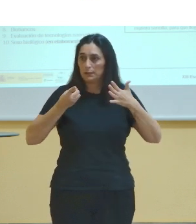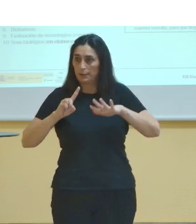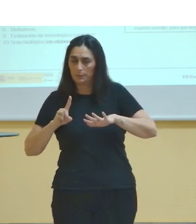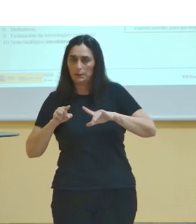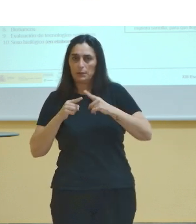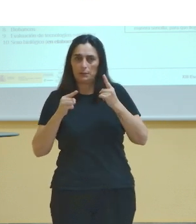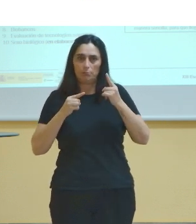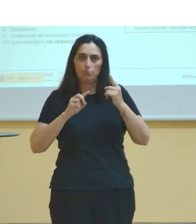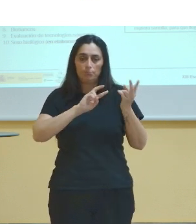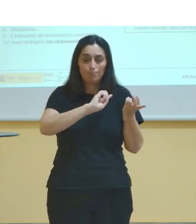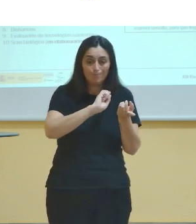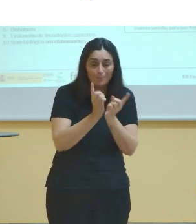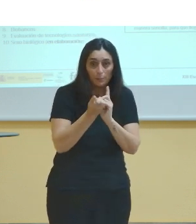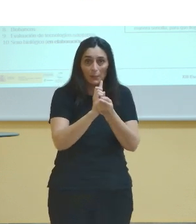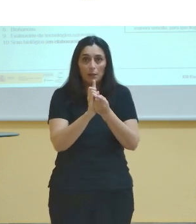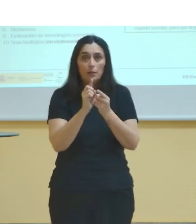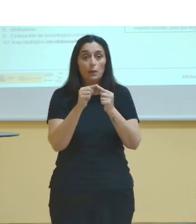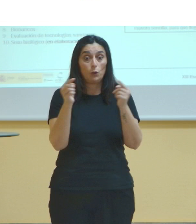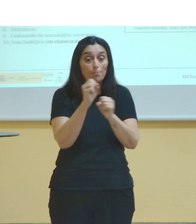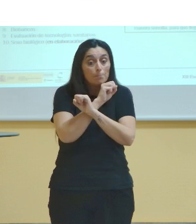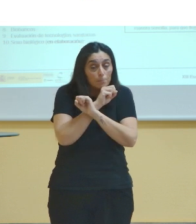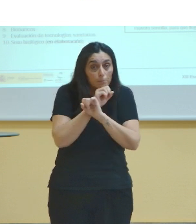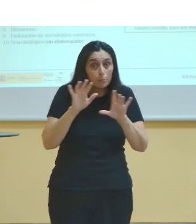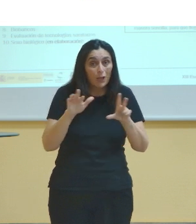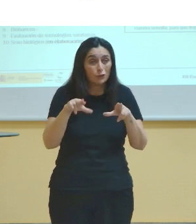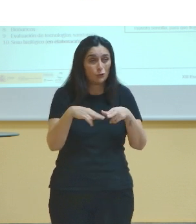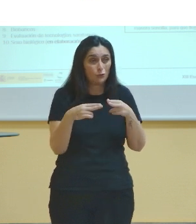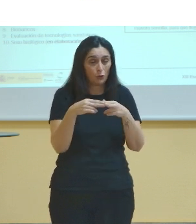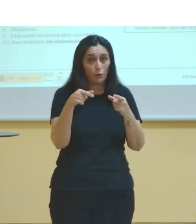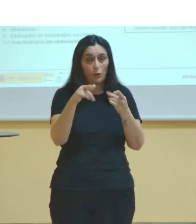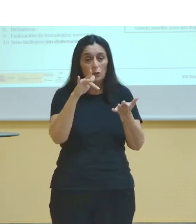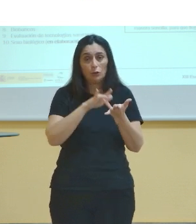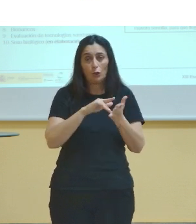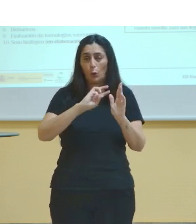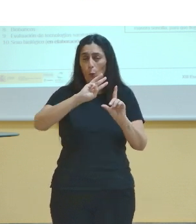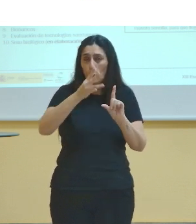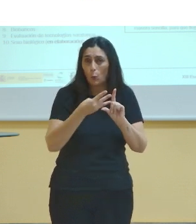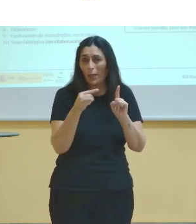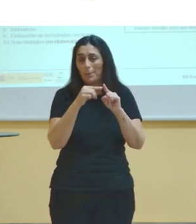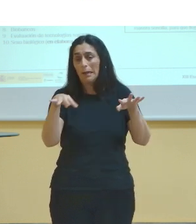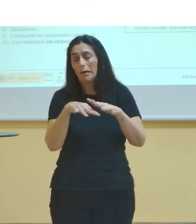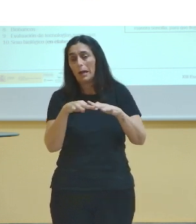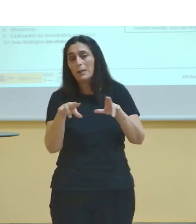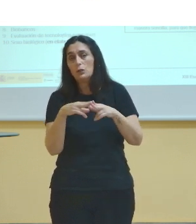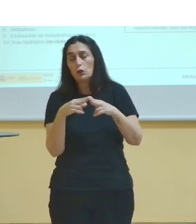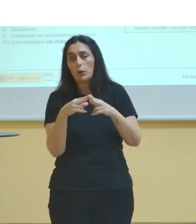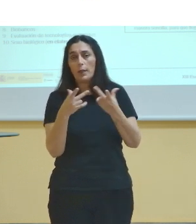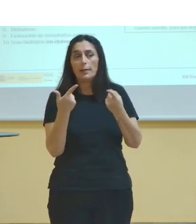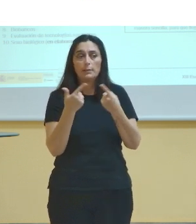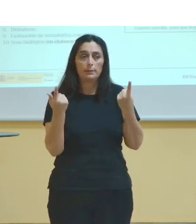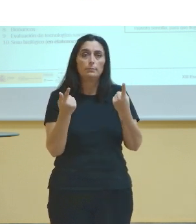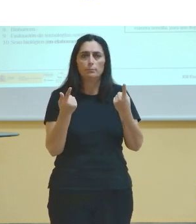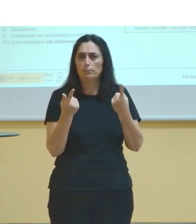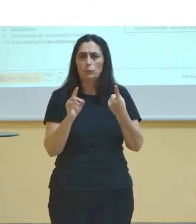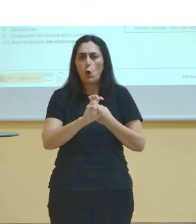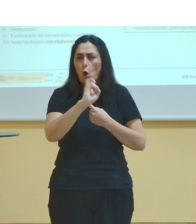lo que pasa es que cada vez que se edita y se lanza a través de nuestro boletín de socios, a través de nuestra web, de nuestras redes sociales, pues se hacen eco un